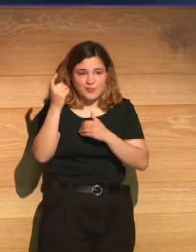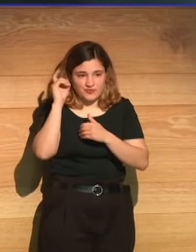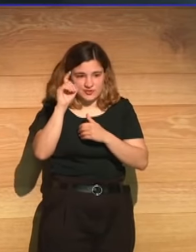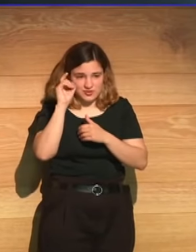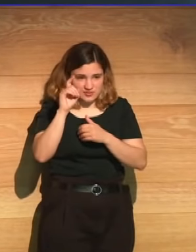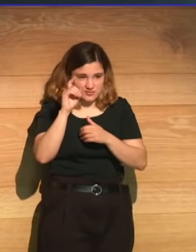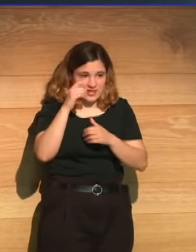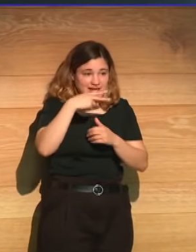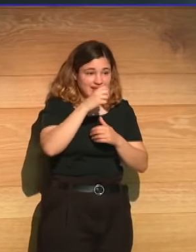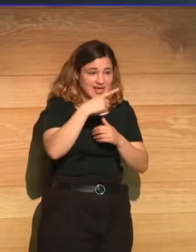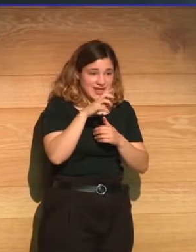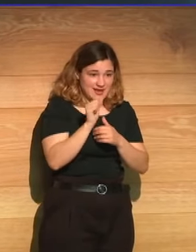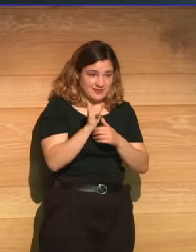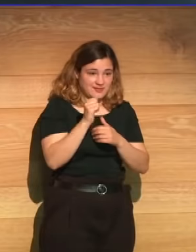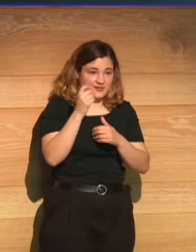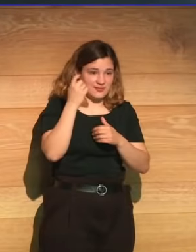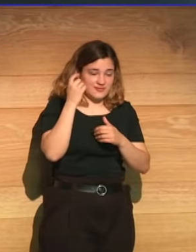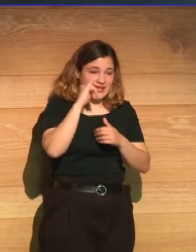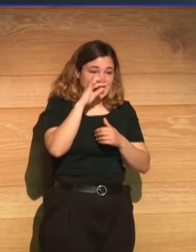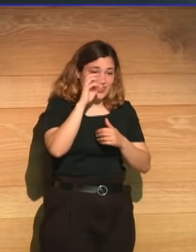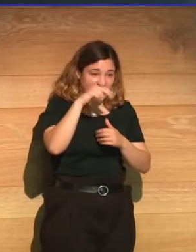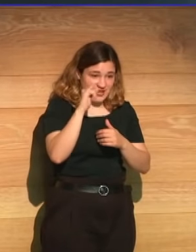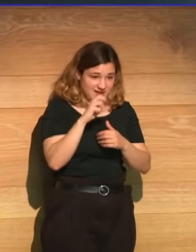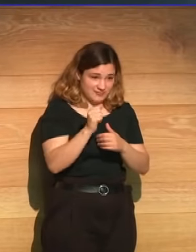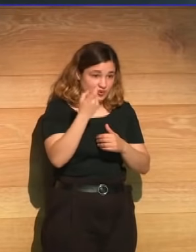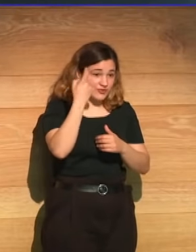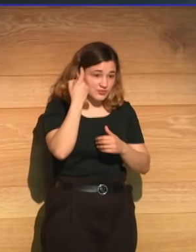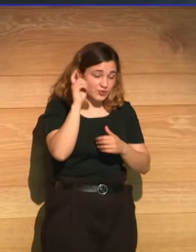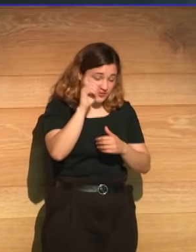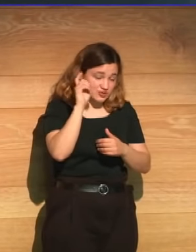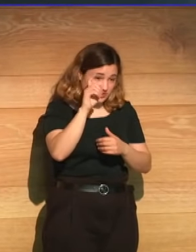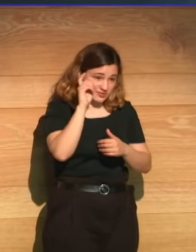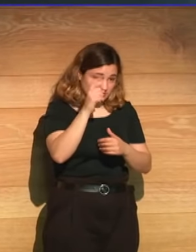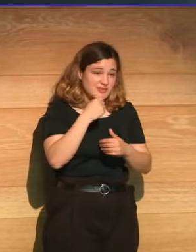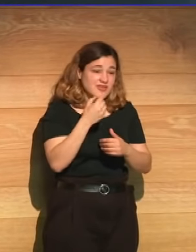profesores de Nigeria, de Tanzania, de Liberia, que es donde estuvimos, es que